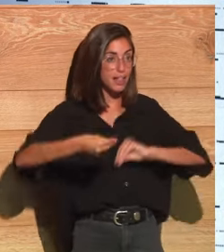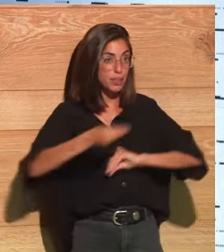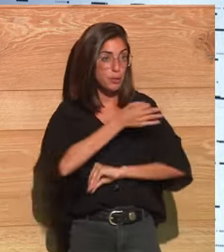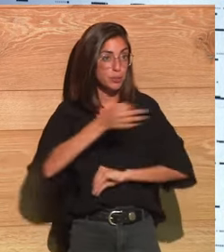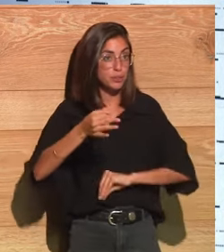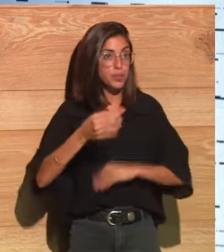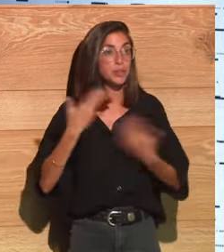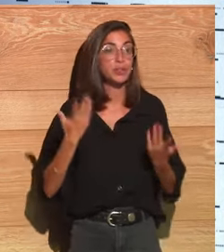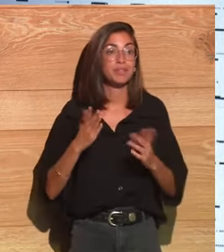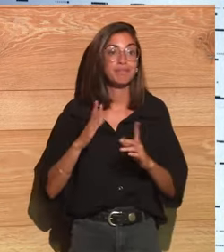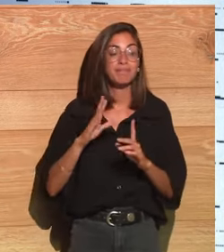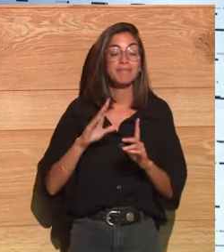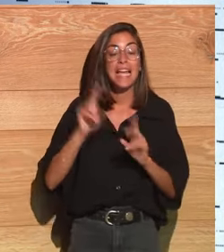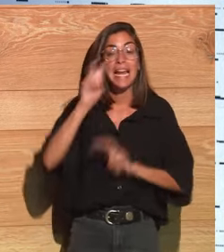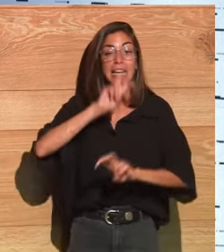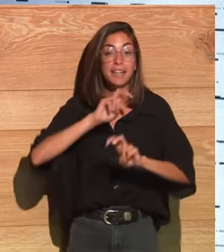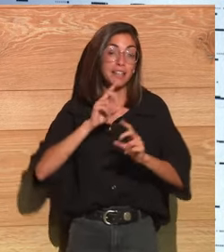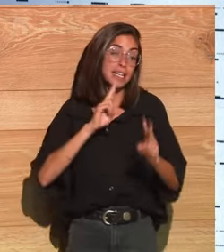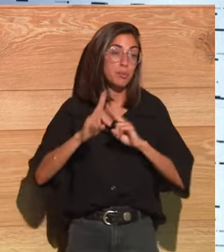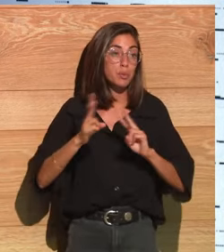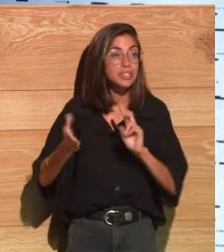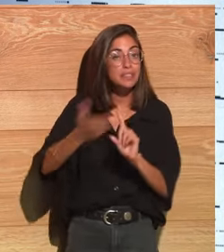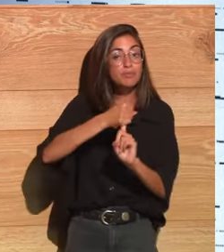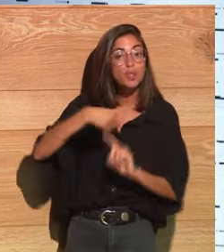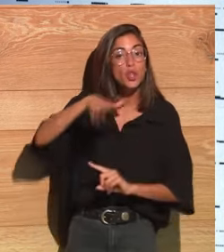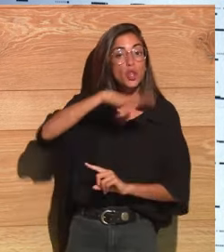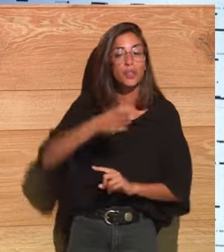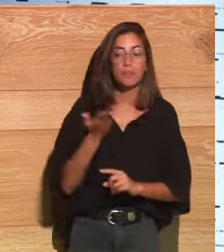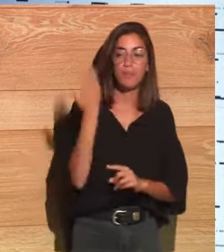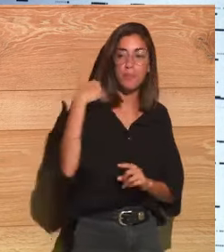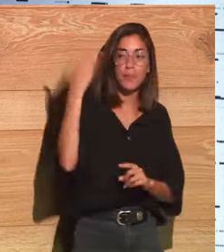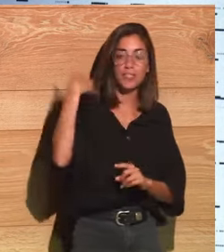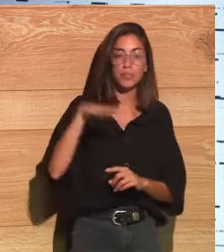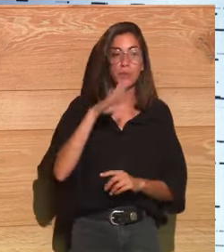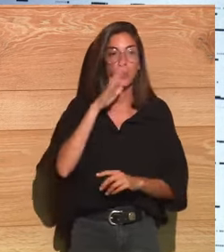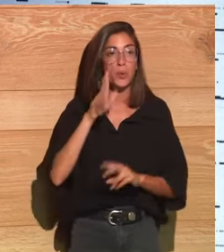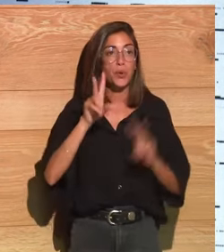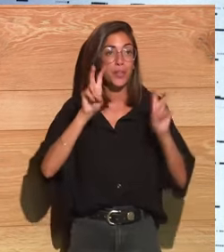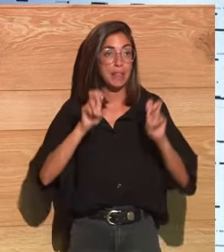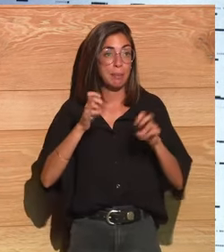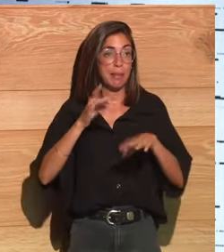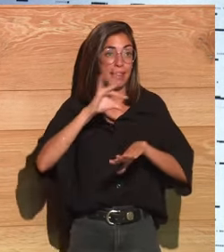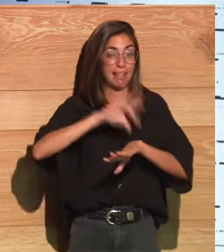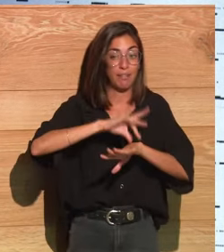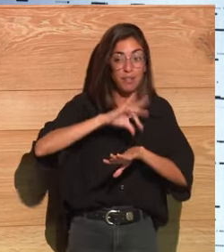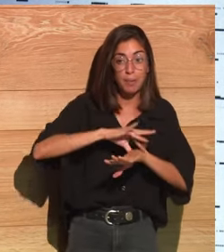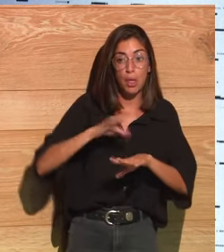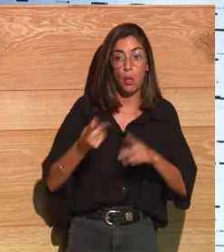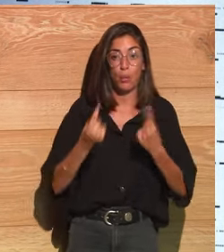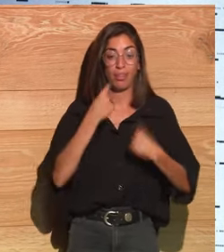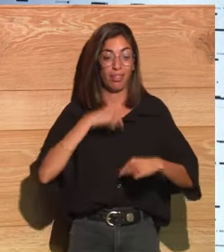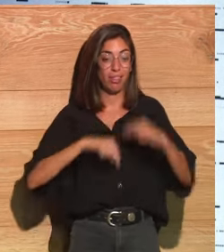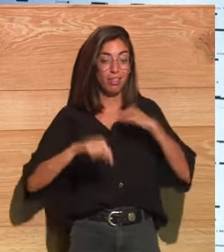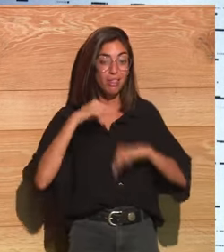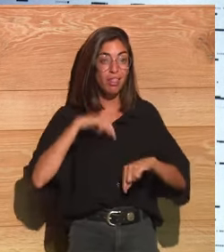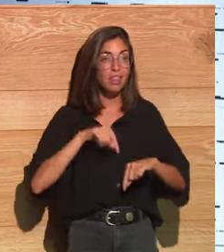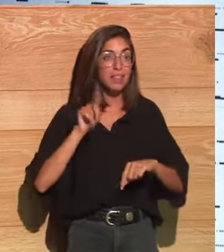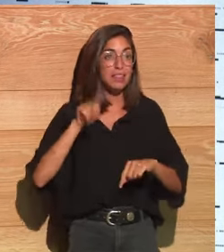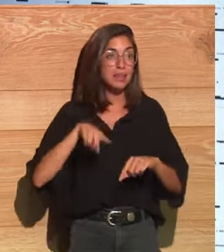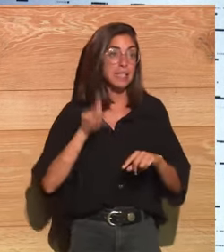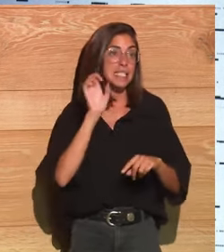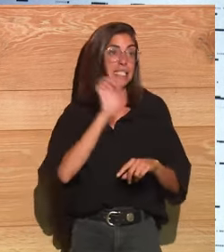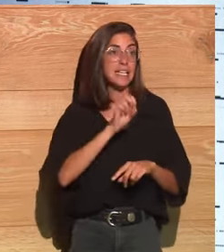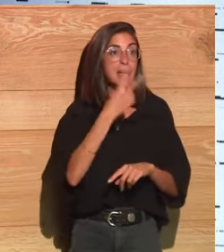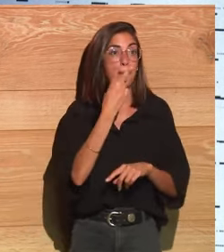el pasado. El origen de nuestras grandes dolencias, de los grandes males del siglo XXI, males que nos